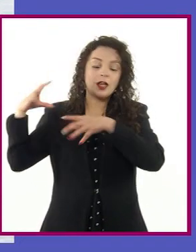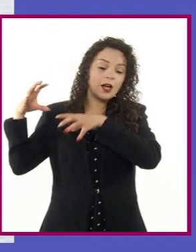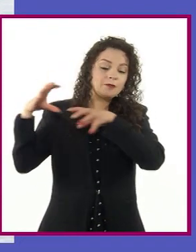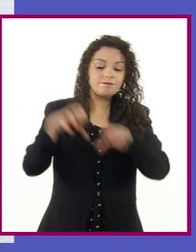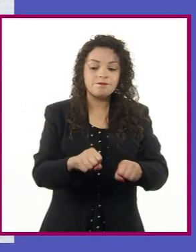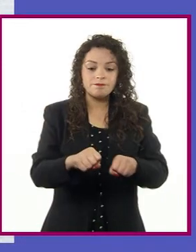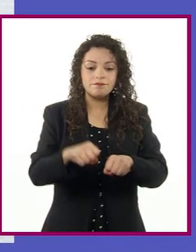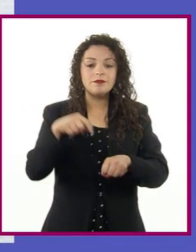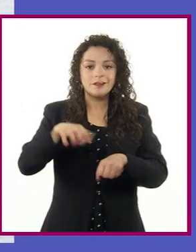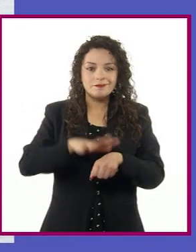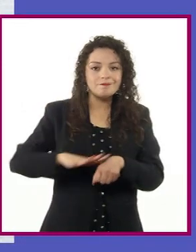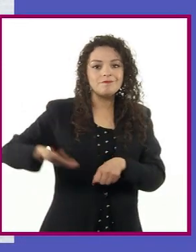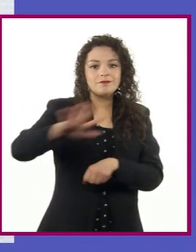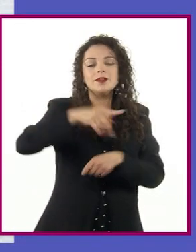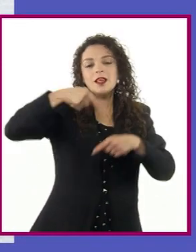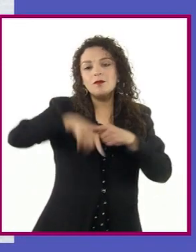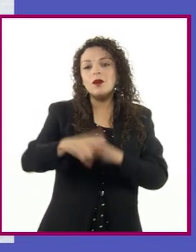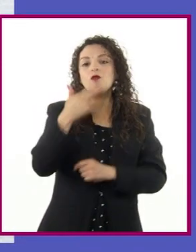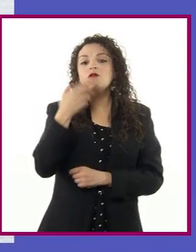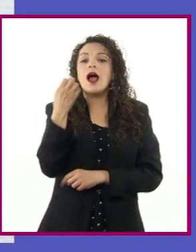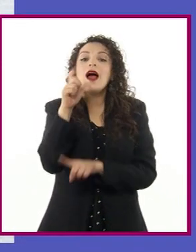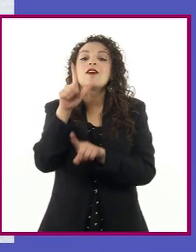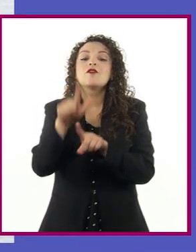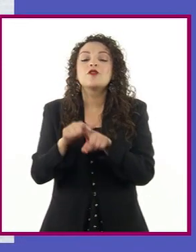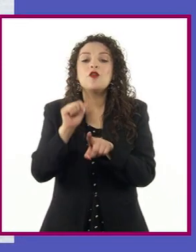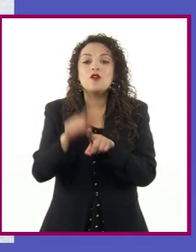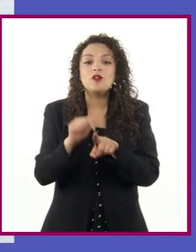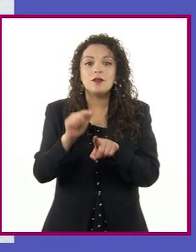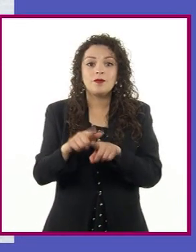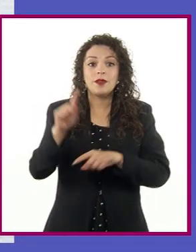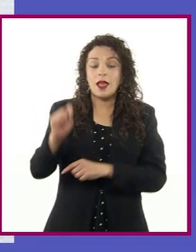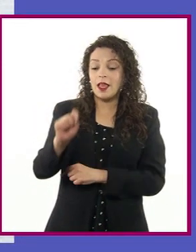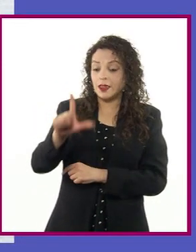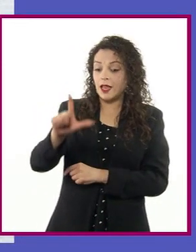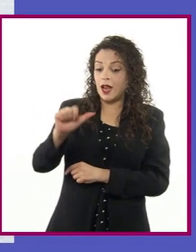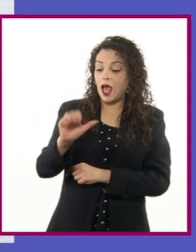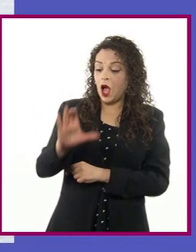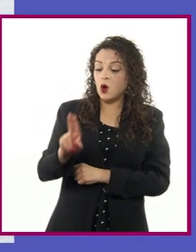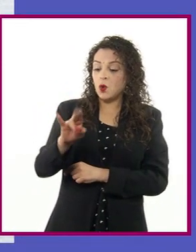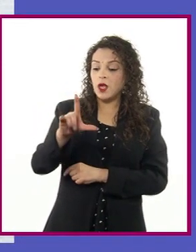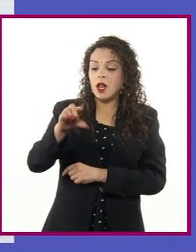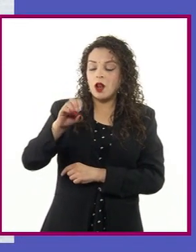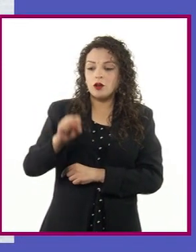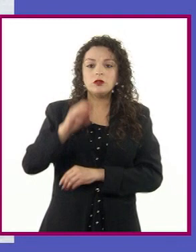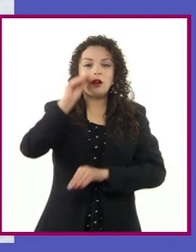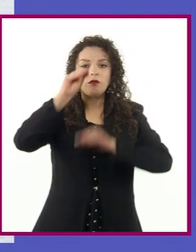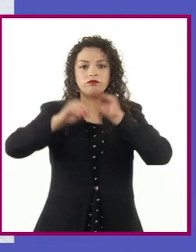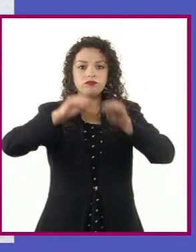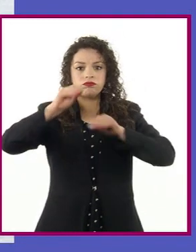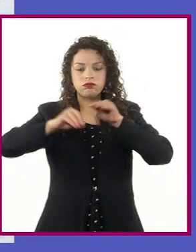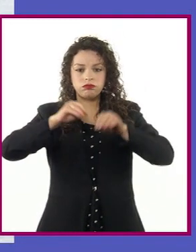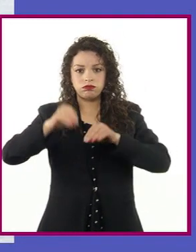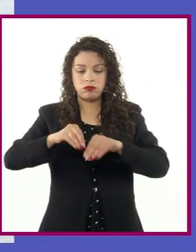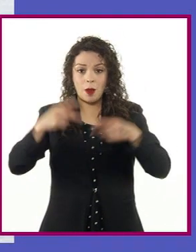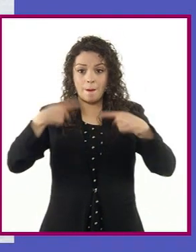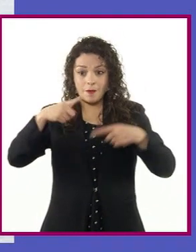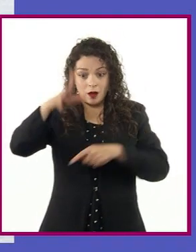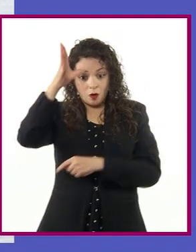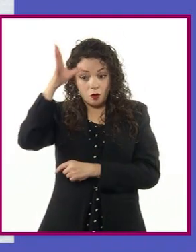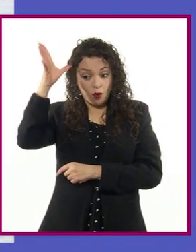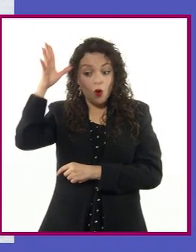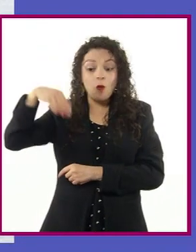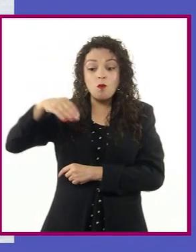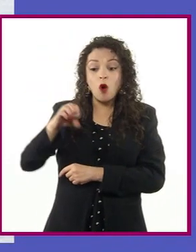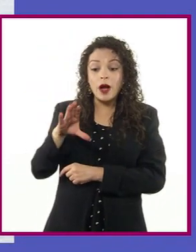lo tanto, a través del color, los tlacuilos estaban manifestando que la muerte de Moctezuma y sus